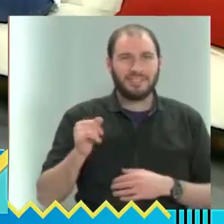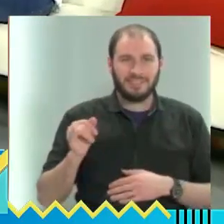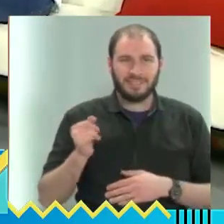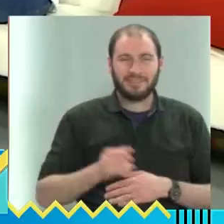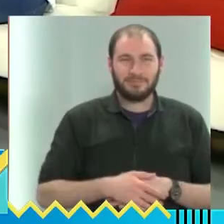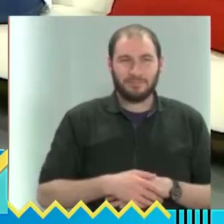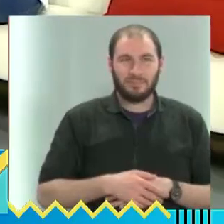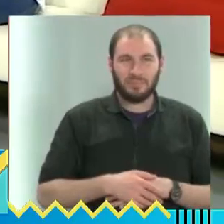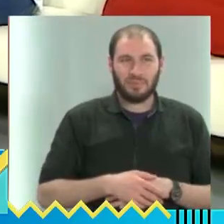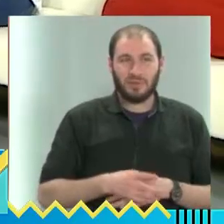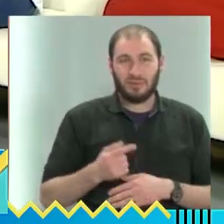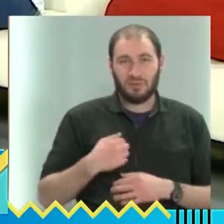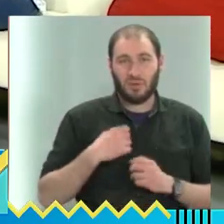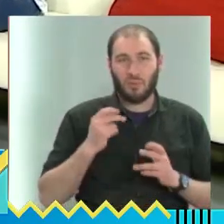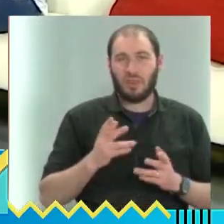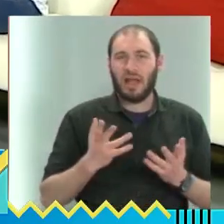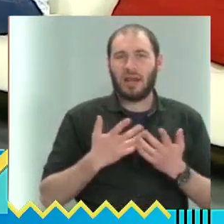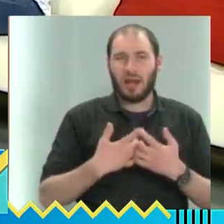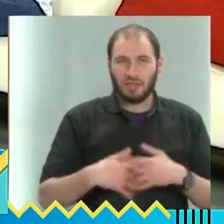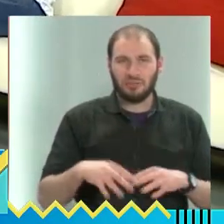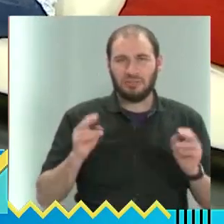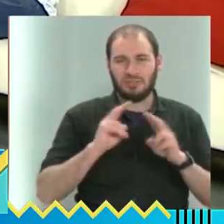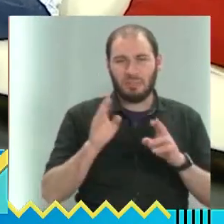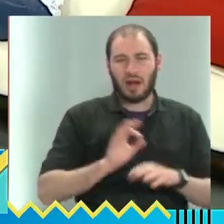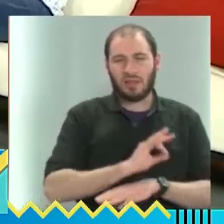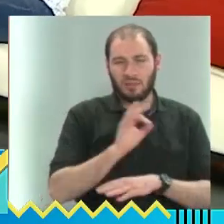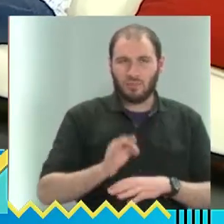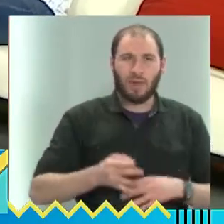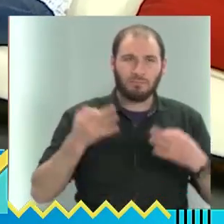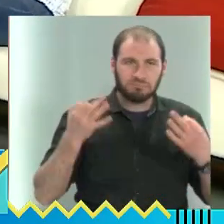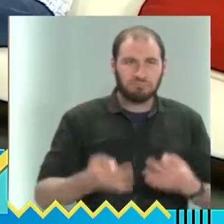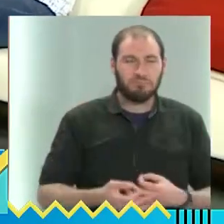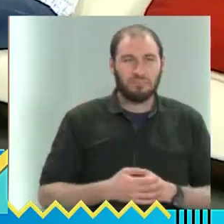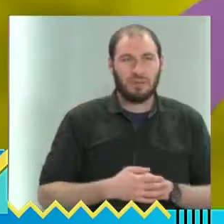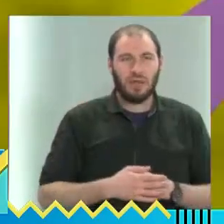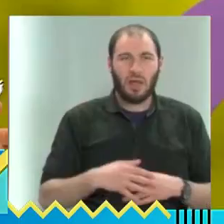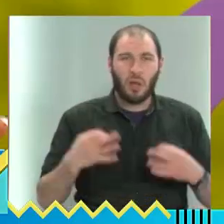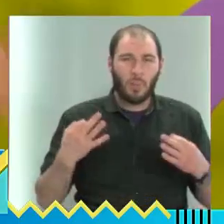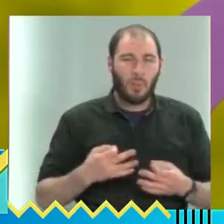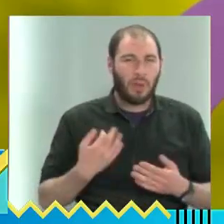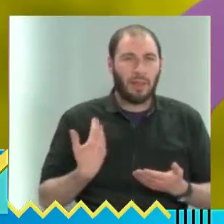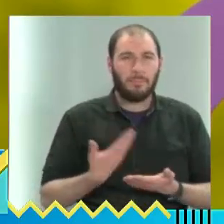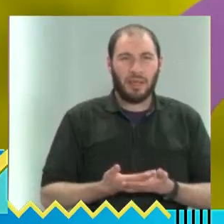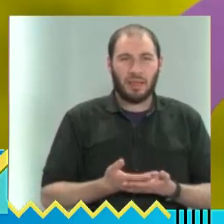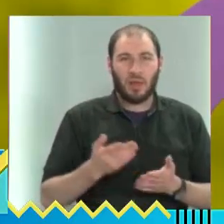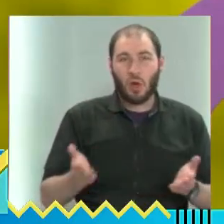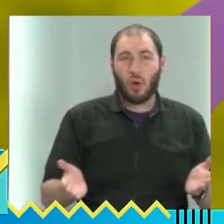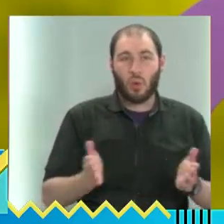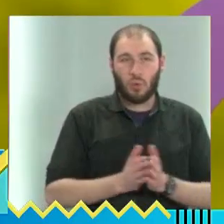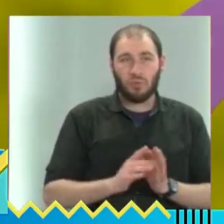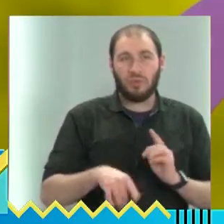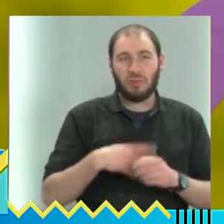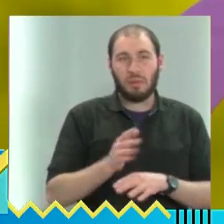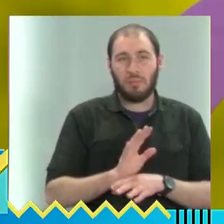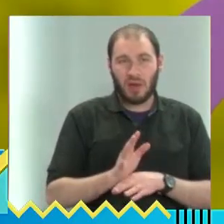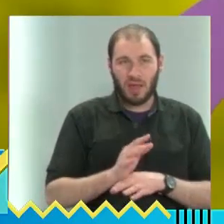recomendamos. Sí, de hecho le digo a Paula Está muy Semis, relacionado con la arquitectura, con la buena arquitectura. Está buenísima la recomendación. Los vamos a juntar después de que termine el